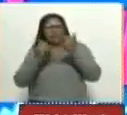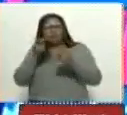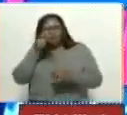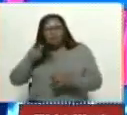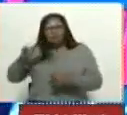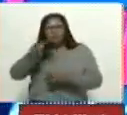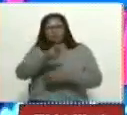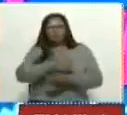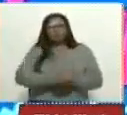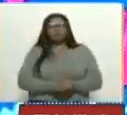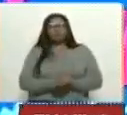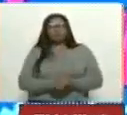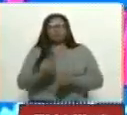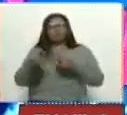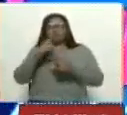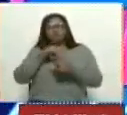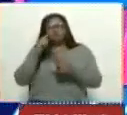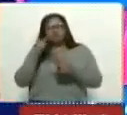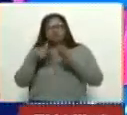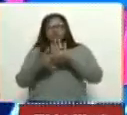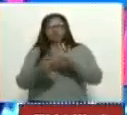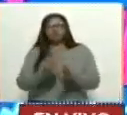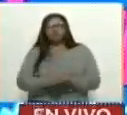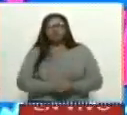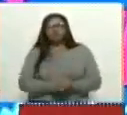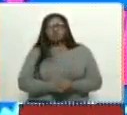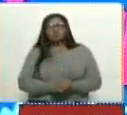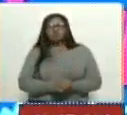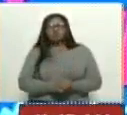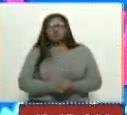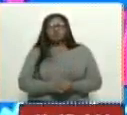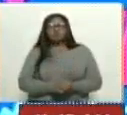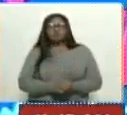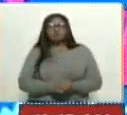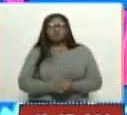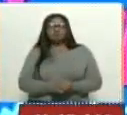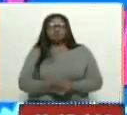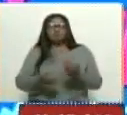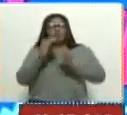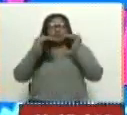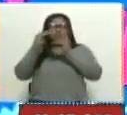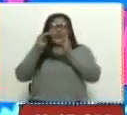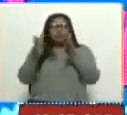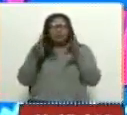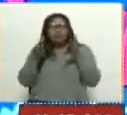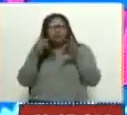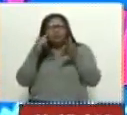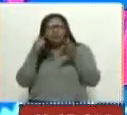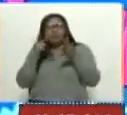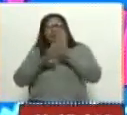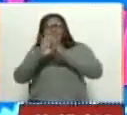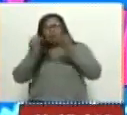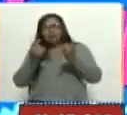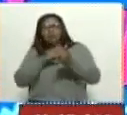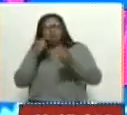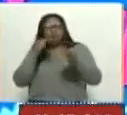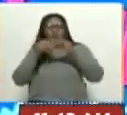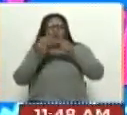mundo pero nosotros con nuestro propio esfuerzo vamos a lograr pero más allá de superar el bloqueo vamos a construir una economía nueva